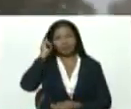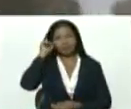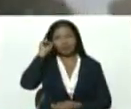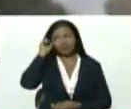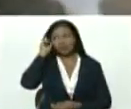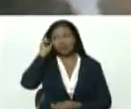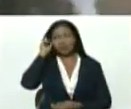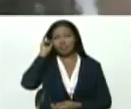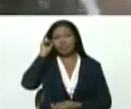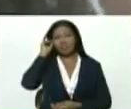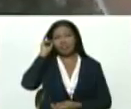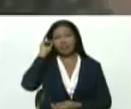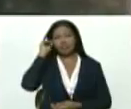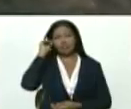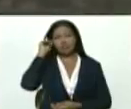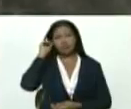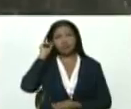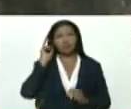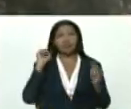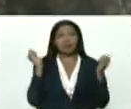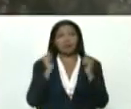¡Qué frío me da!